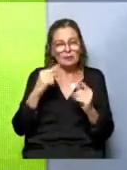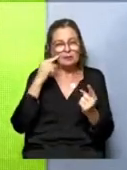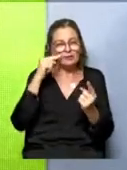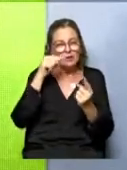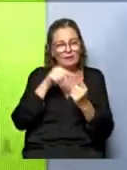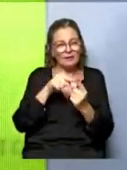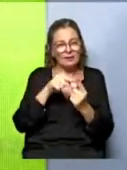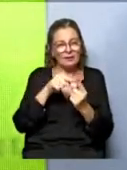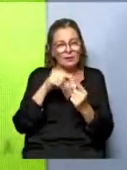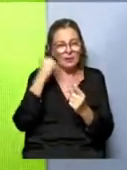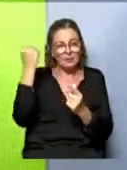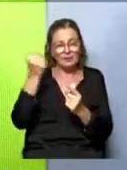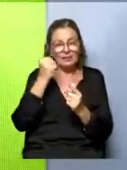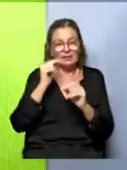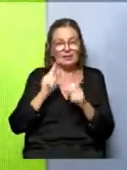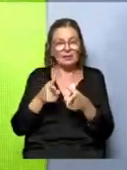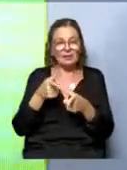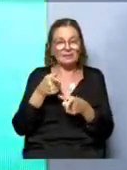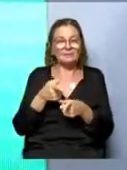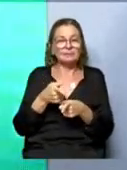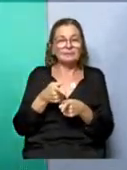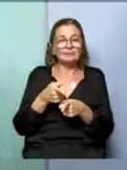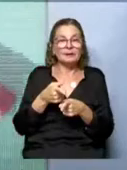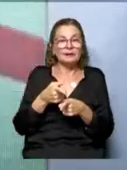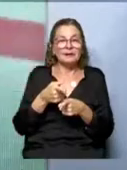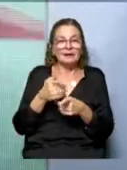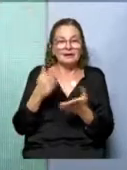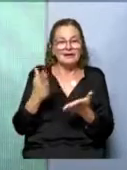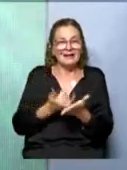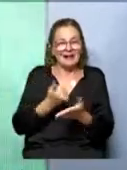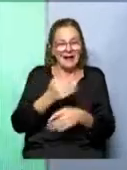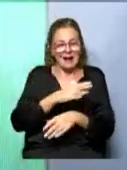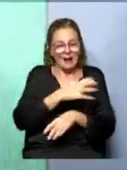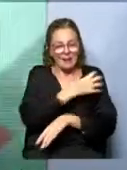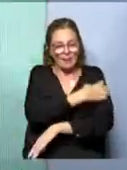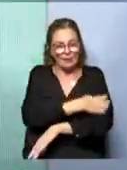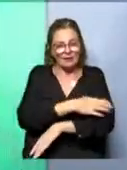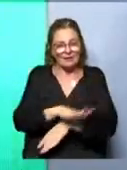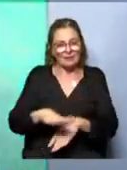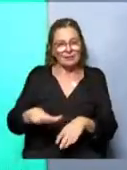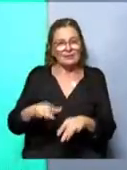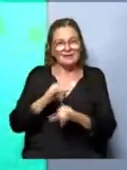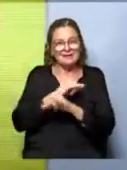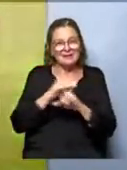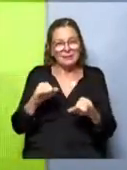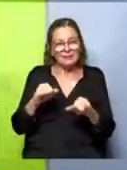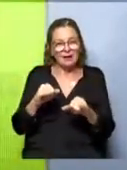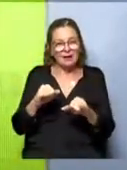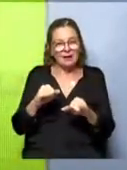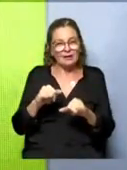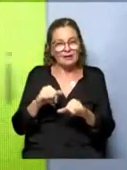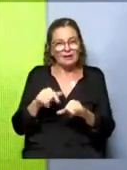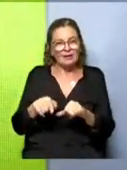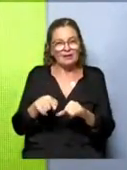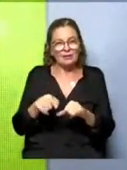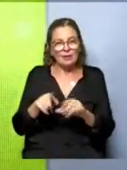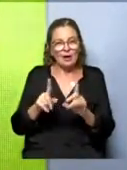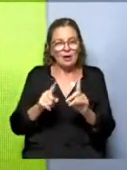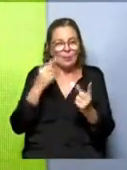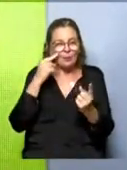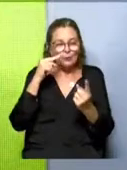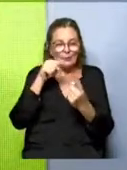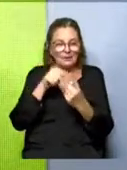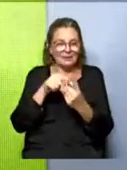delante y con la importancia que tiene. Erradicar la pobreza infantil, terminar con la infantilización de la pobreza, es un objetivo